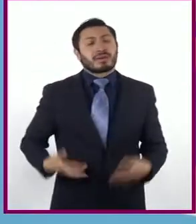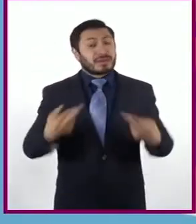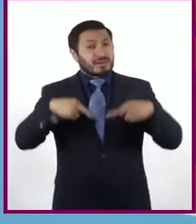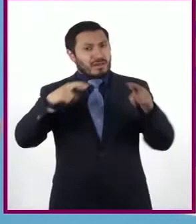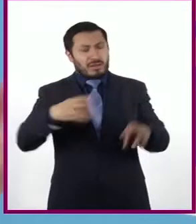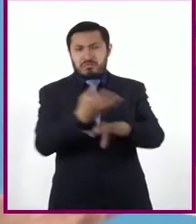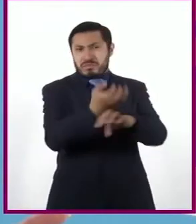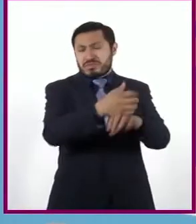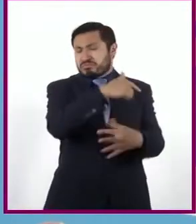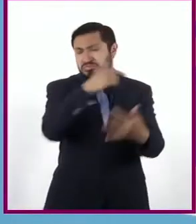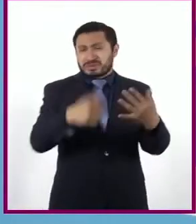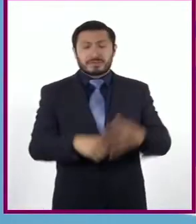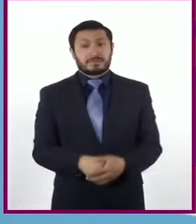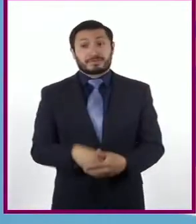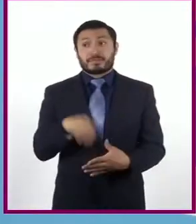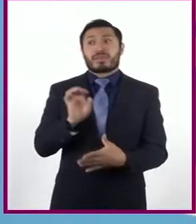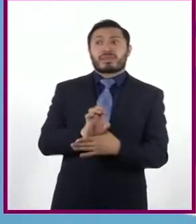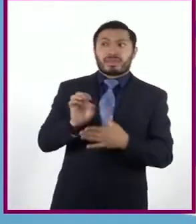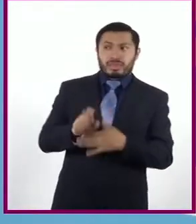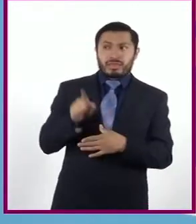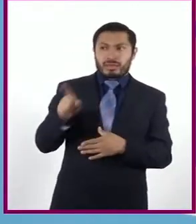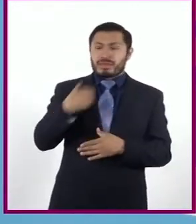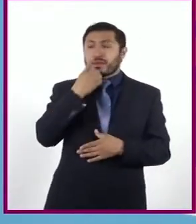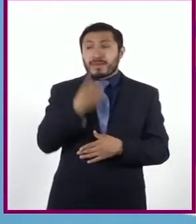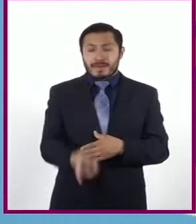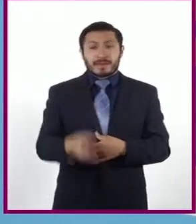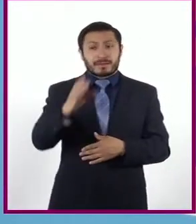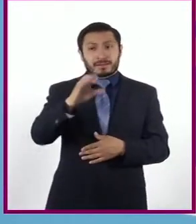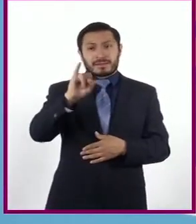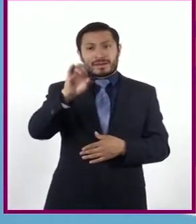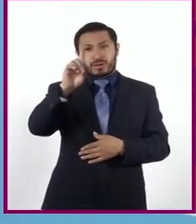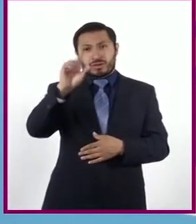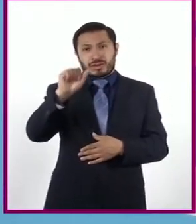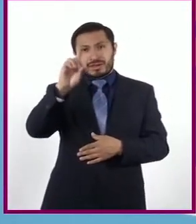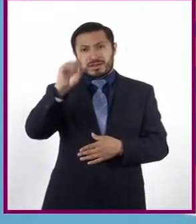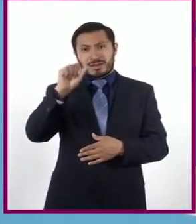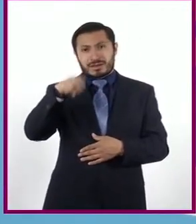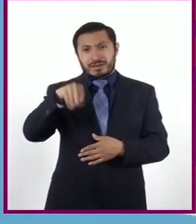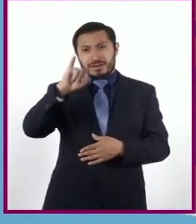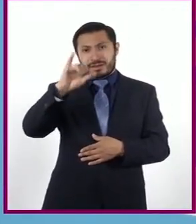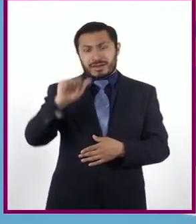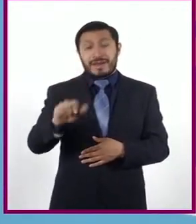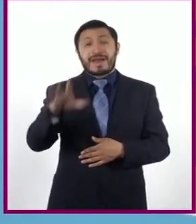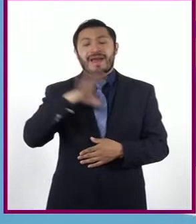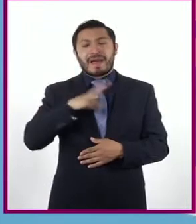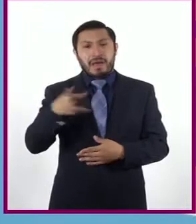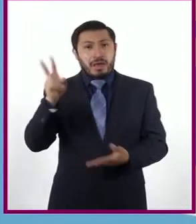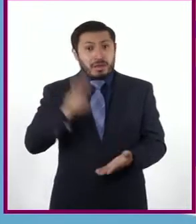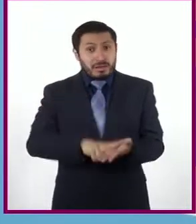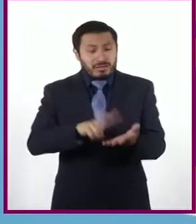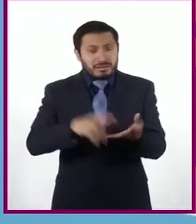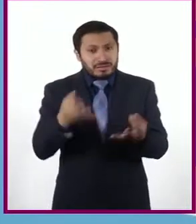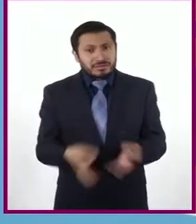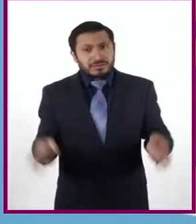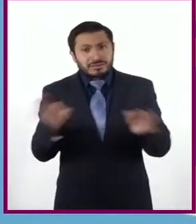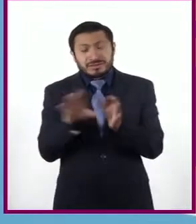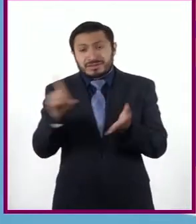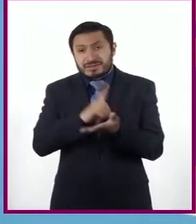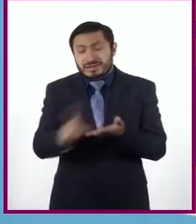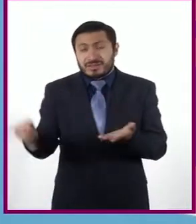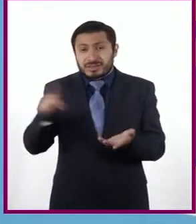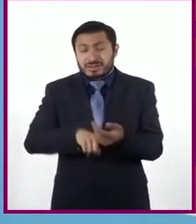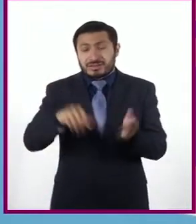Entonces, relacionado con lo que mencionas, la ciudadanía implica hacer valer los derechos que se señalan en el